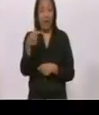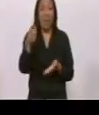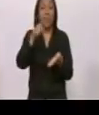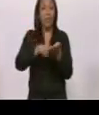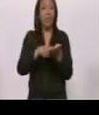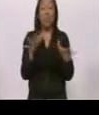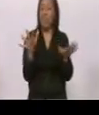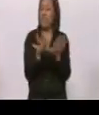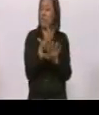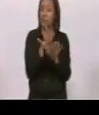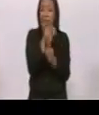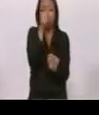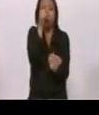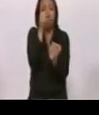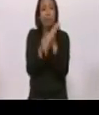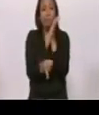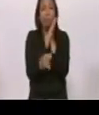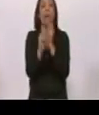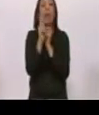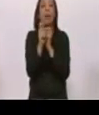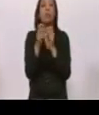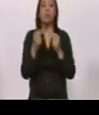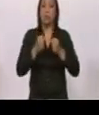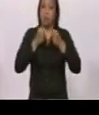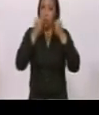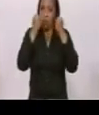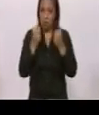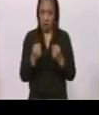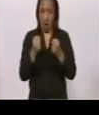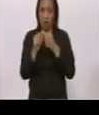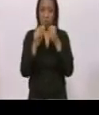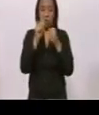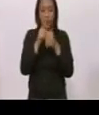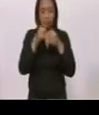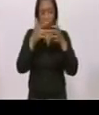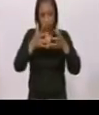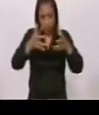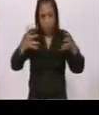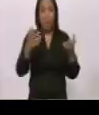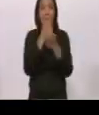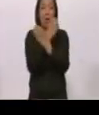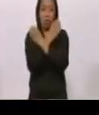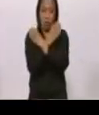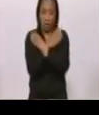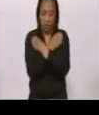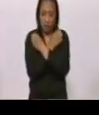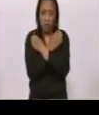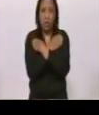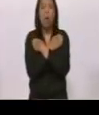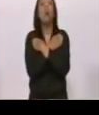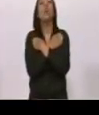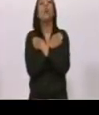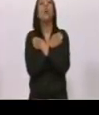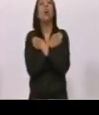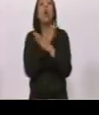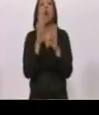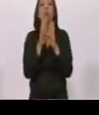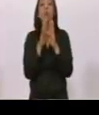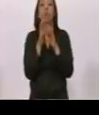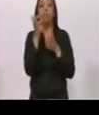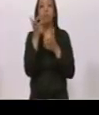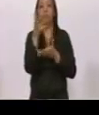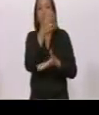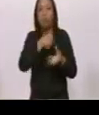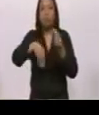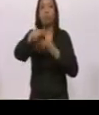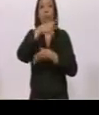fondo en seguridad, desarrollo social, educación, crecimiento económico